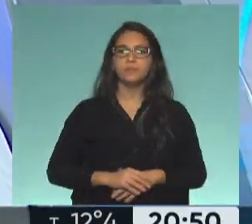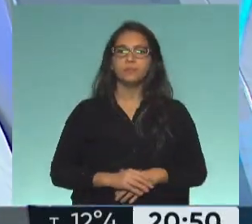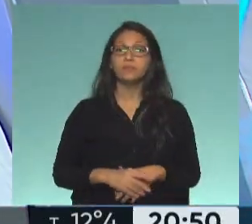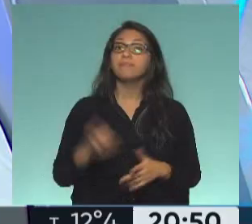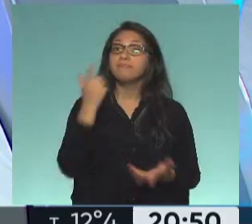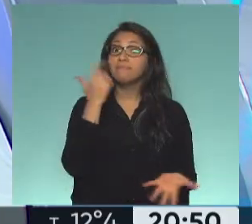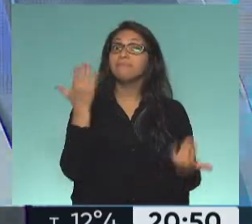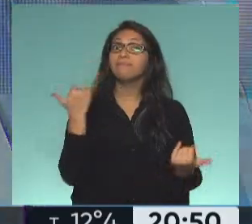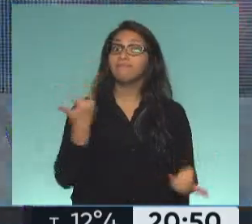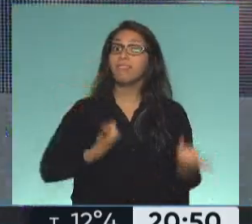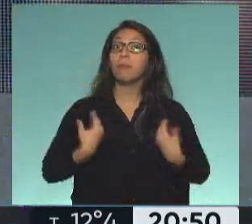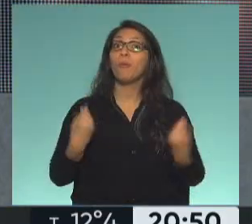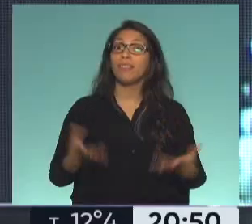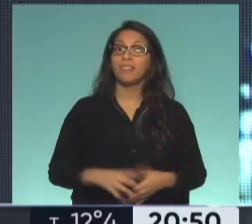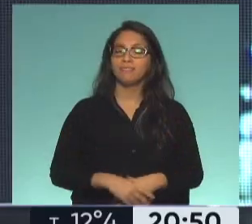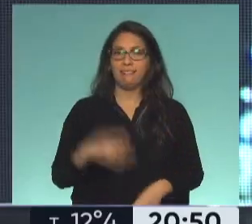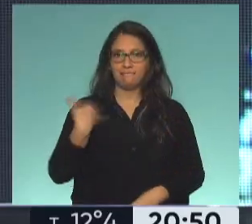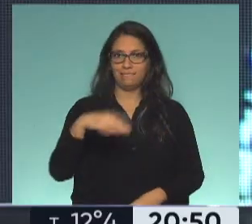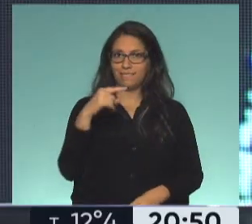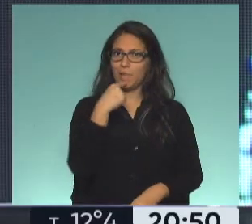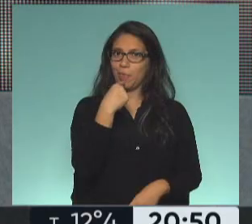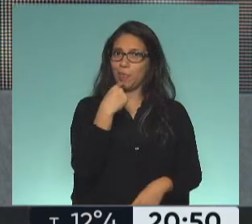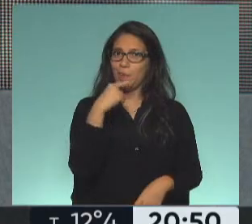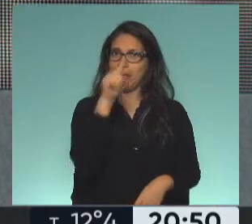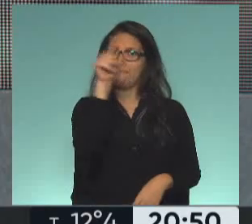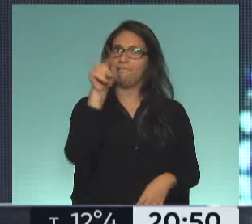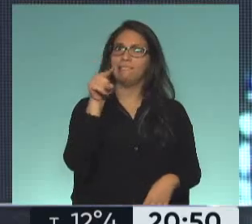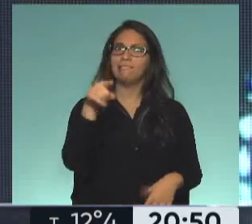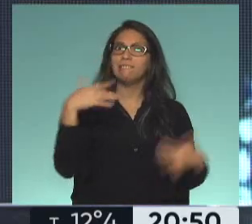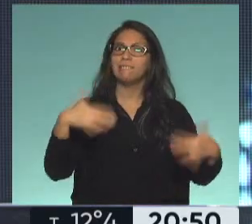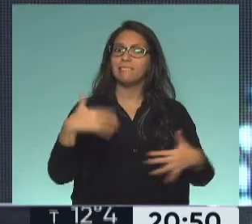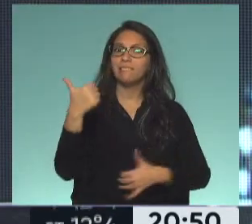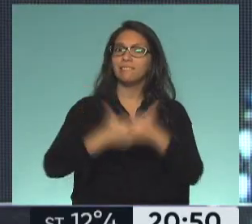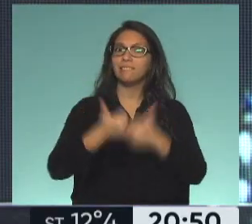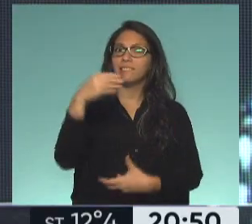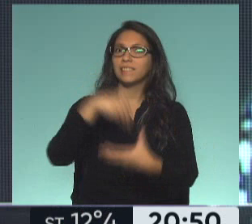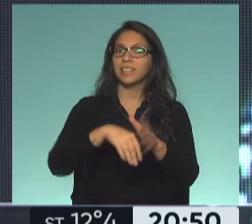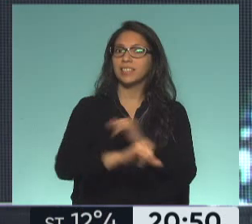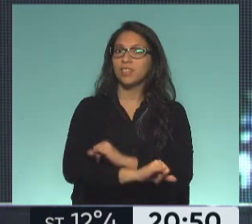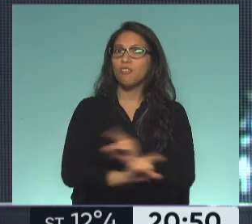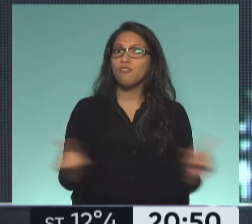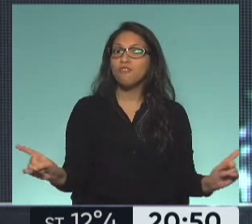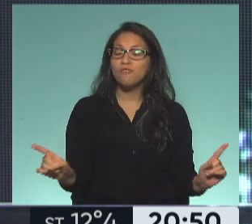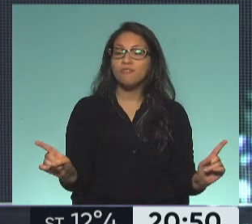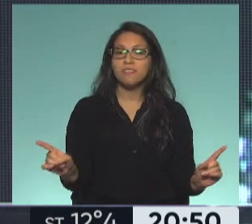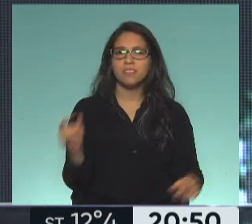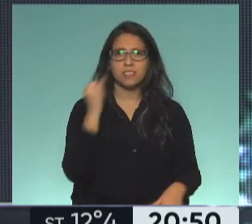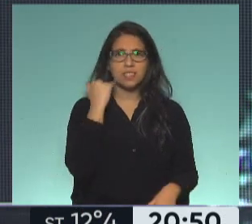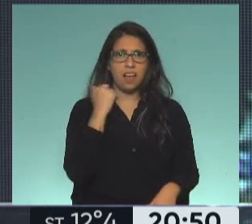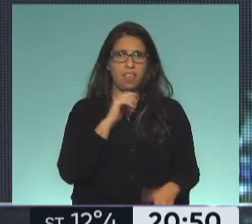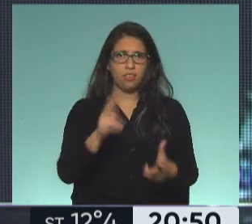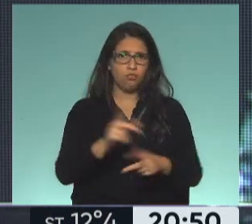¿Qué me Contursi? Es la gran incógnita, ¿no? ¿Qué me Contursi? Si va a participar o no. A pesar de que ella ha dicho que